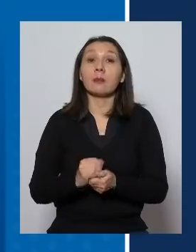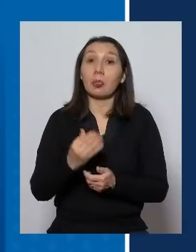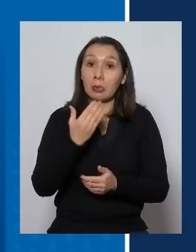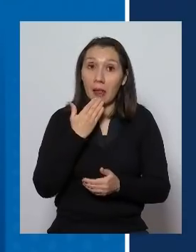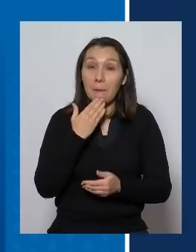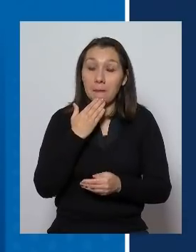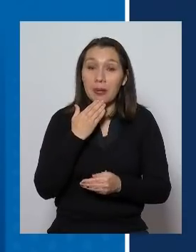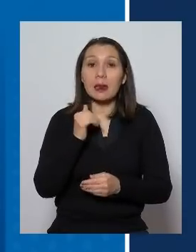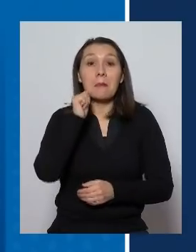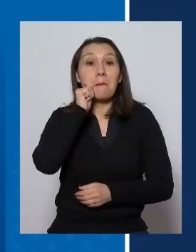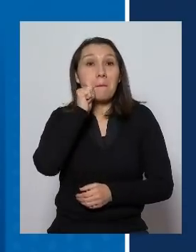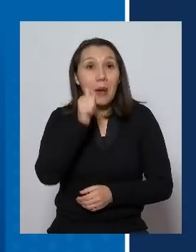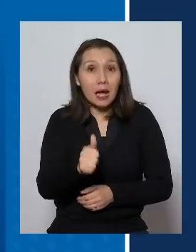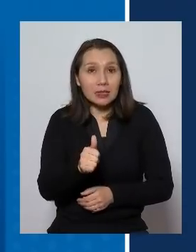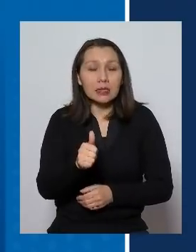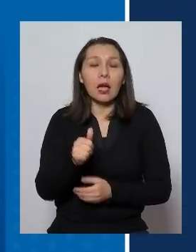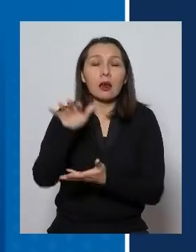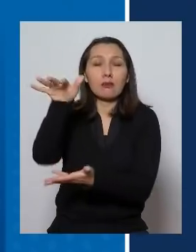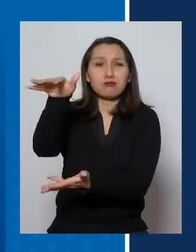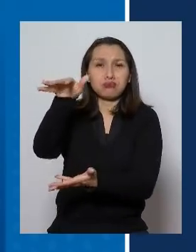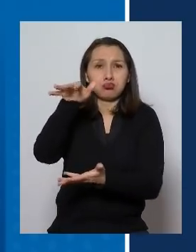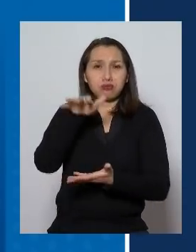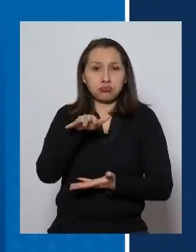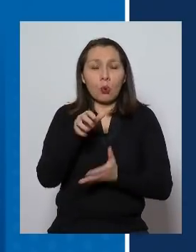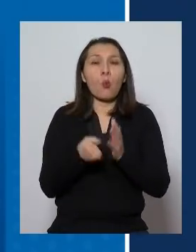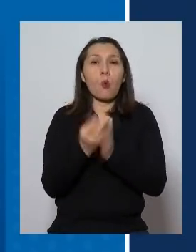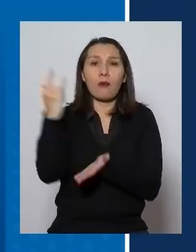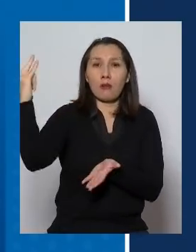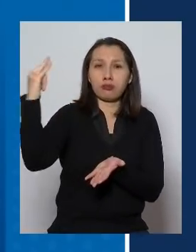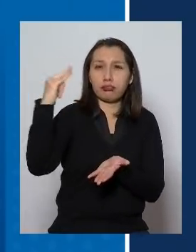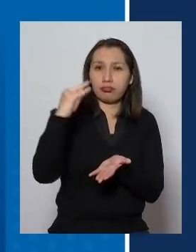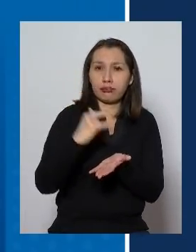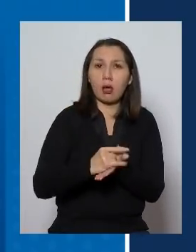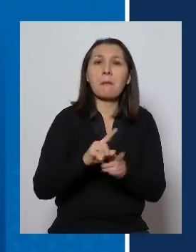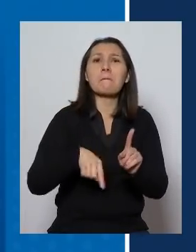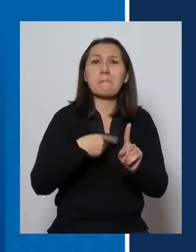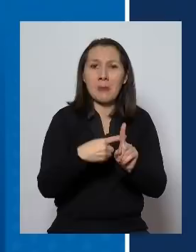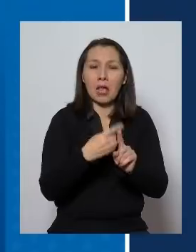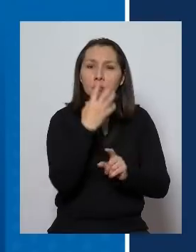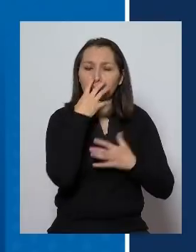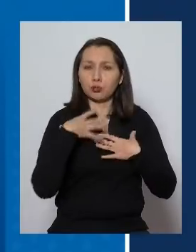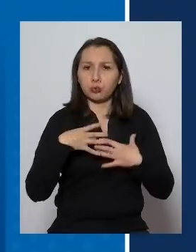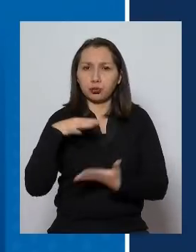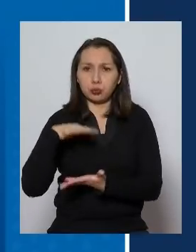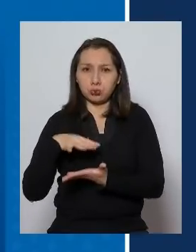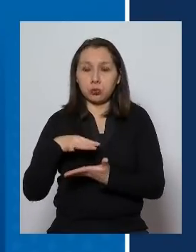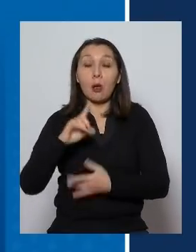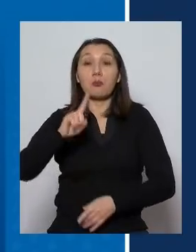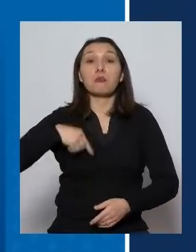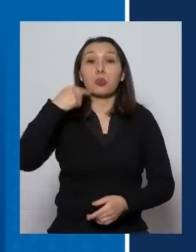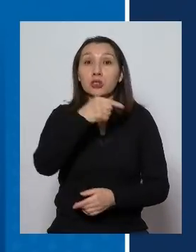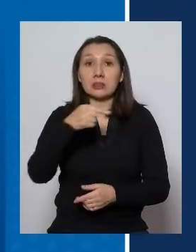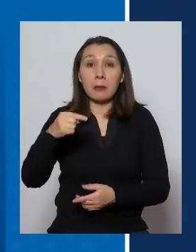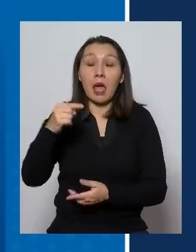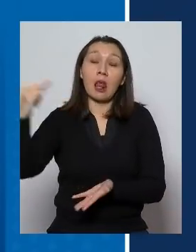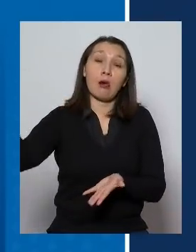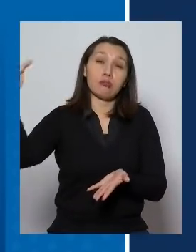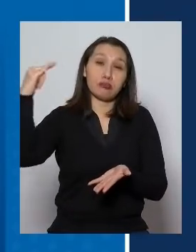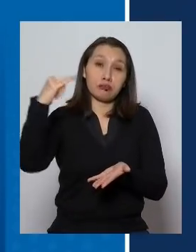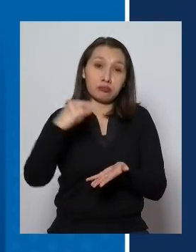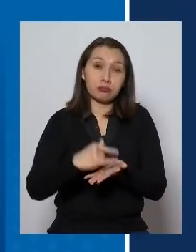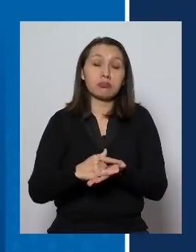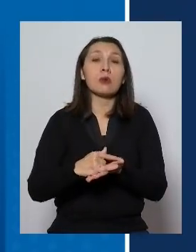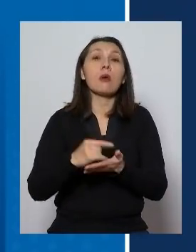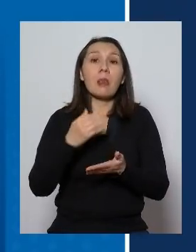Adicionalmente, el día de mañana también llega un nuevo avión con ventiladores y durante la próxima semana tendremos la llegada de dos